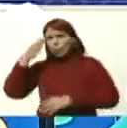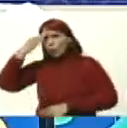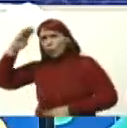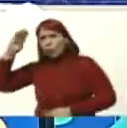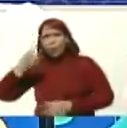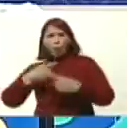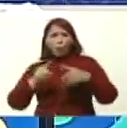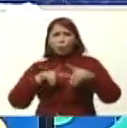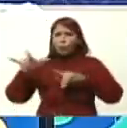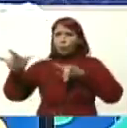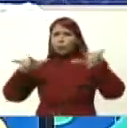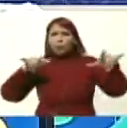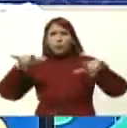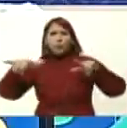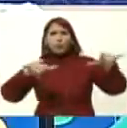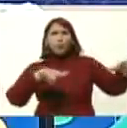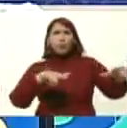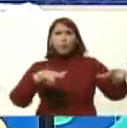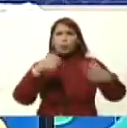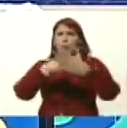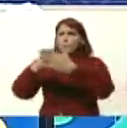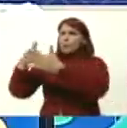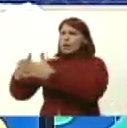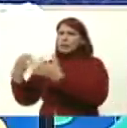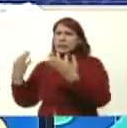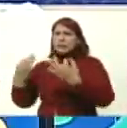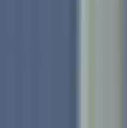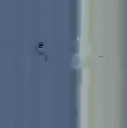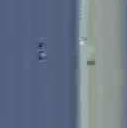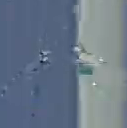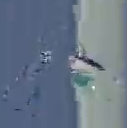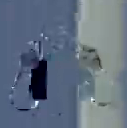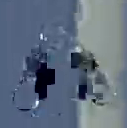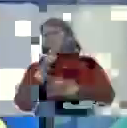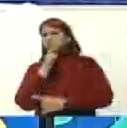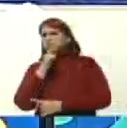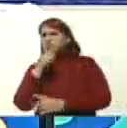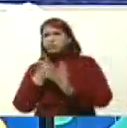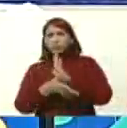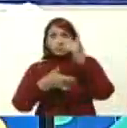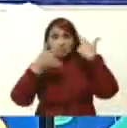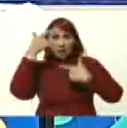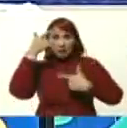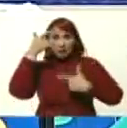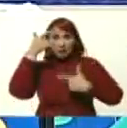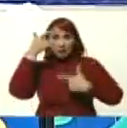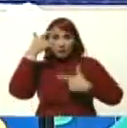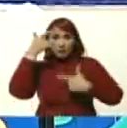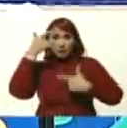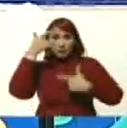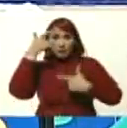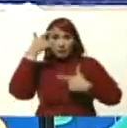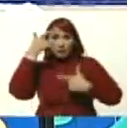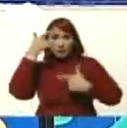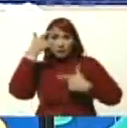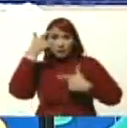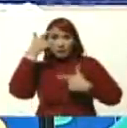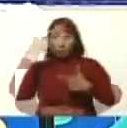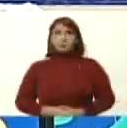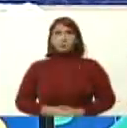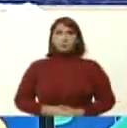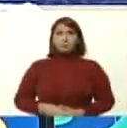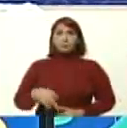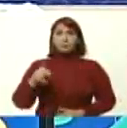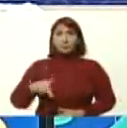para acá, otro va para allá, en combate permanente, como nos enseñó Hugo Chávez Frías. Pedro